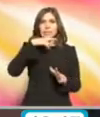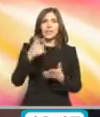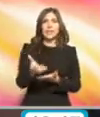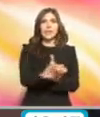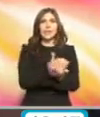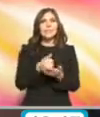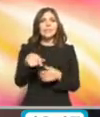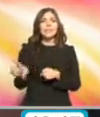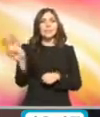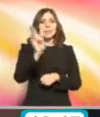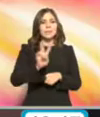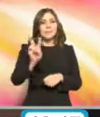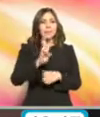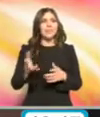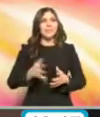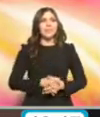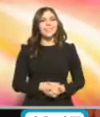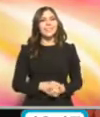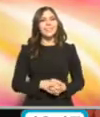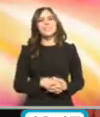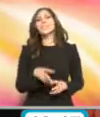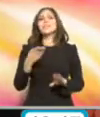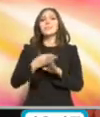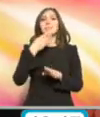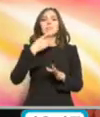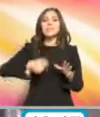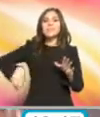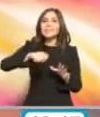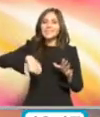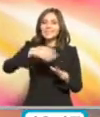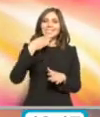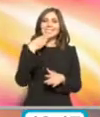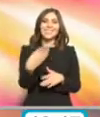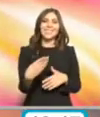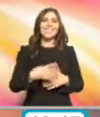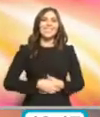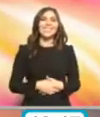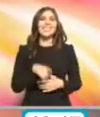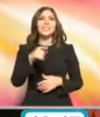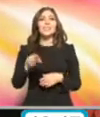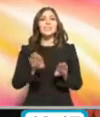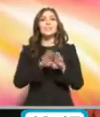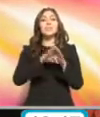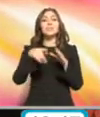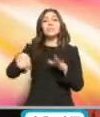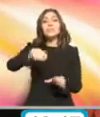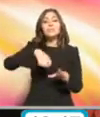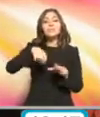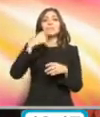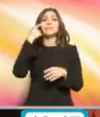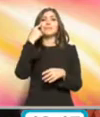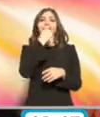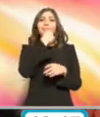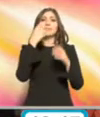ganas de Yo le viernes. echo ganas. Con eso, hombre. así. Ay, nada más que me tiembla mucho el cachete. Ay, disculpe usted.